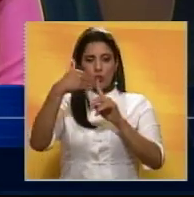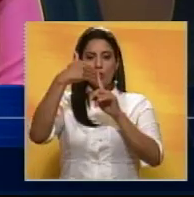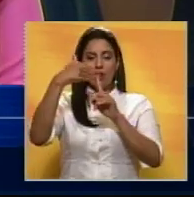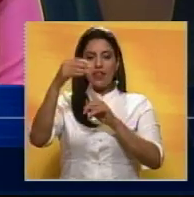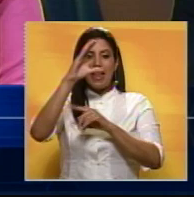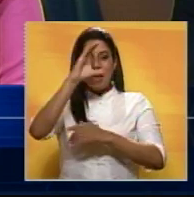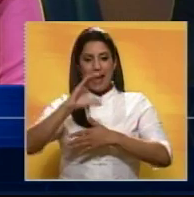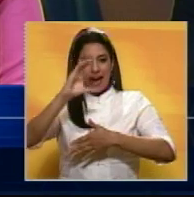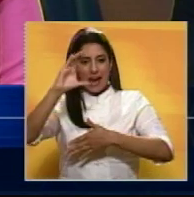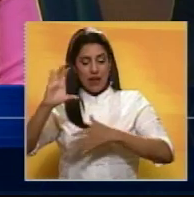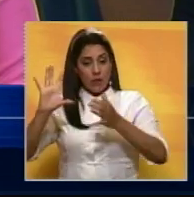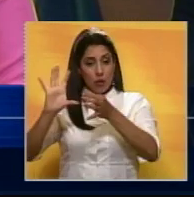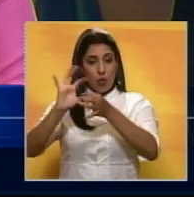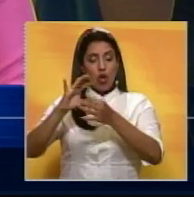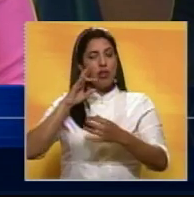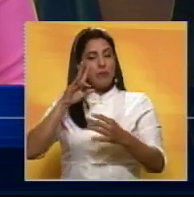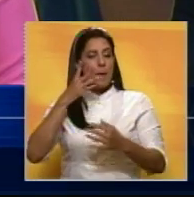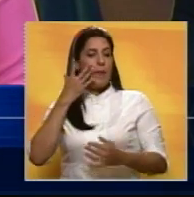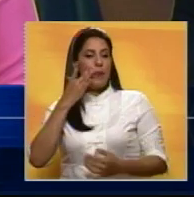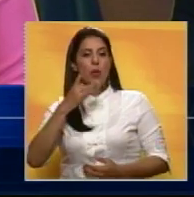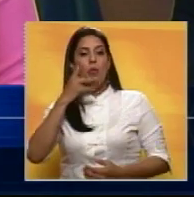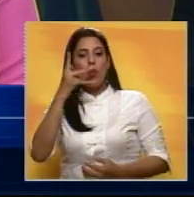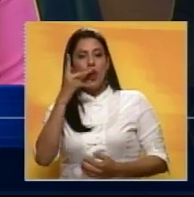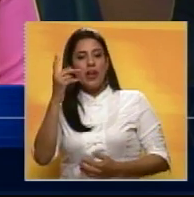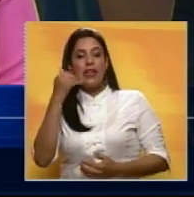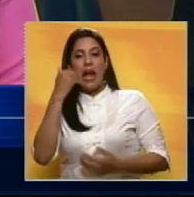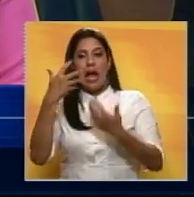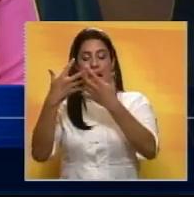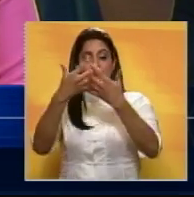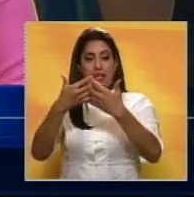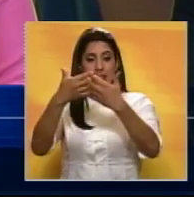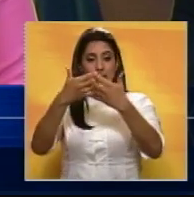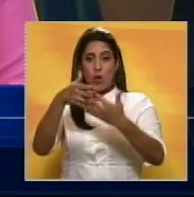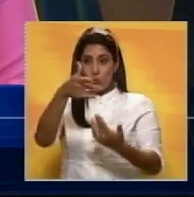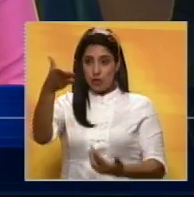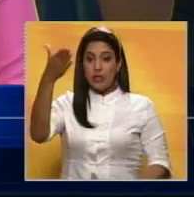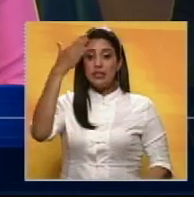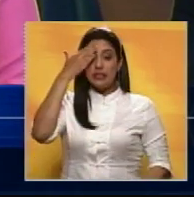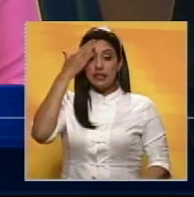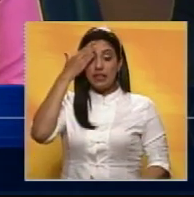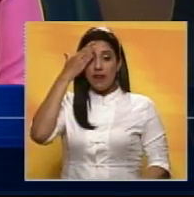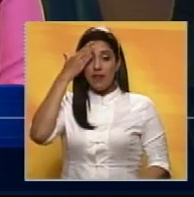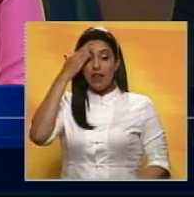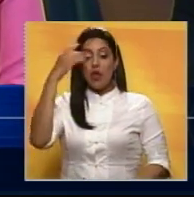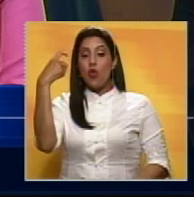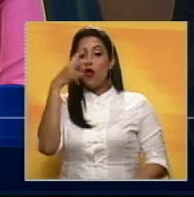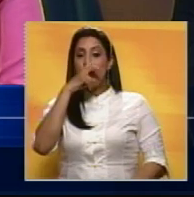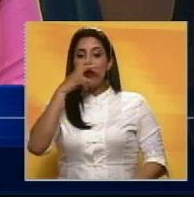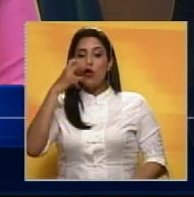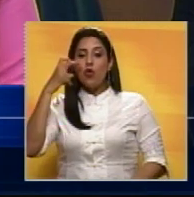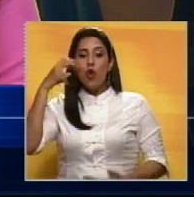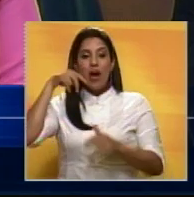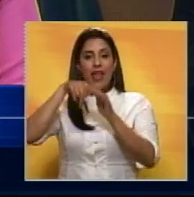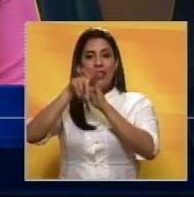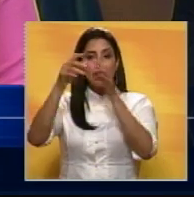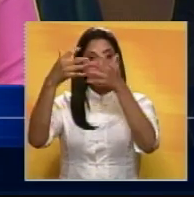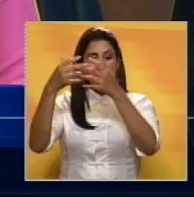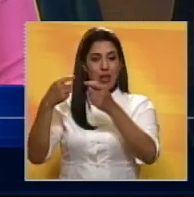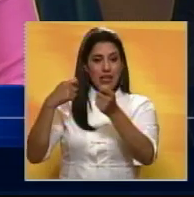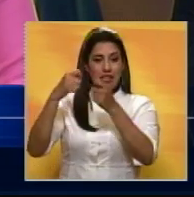ejemplo, en su conjunto. Vemos políticas diseñadas en los Estados Unidos. Ustedes saben que la droga que llega a los Estados